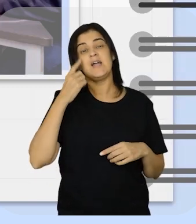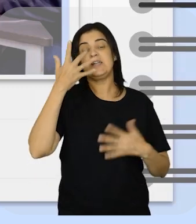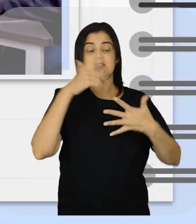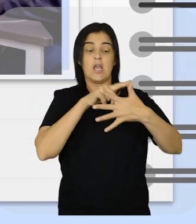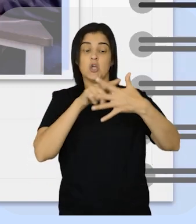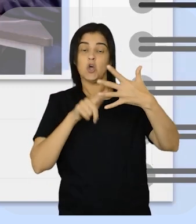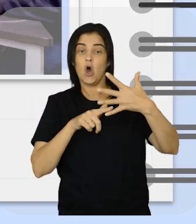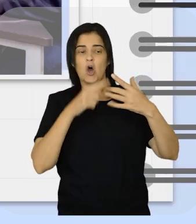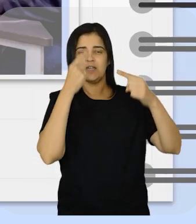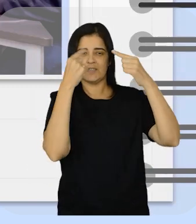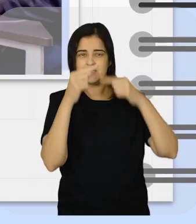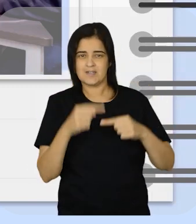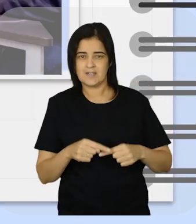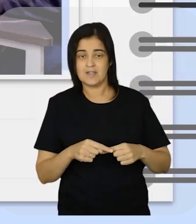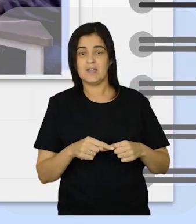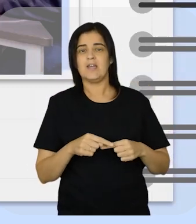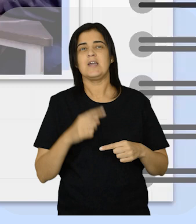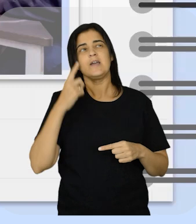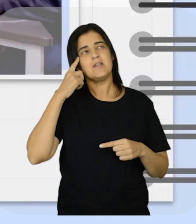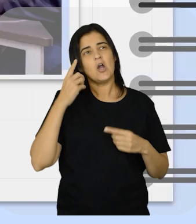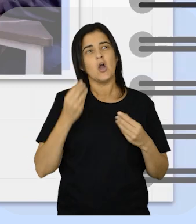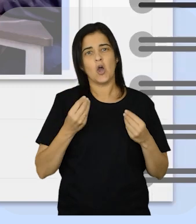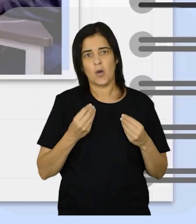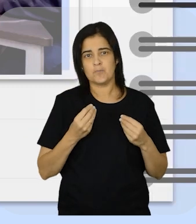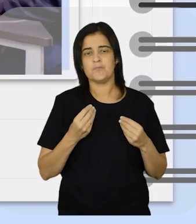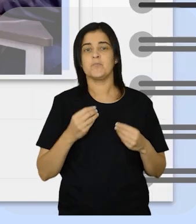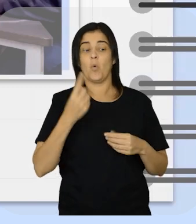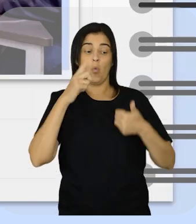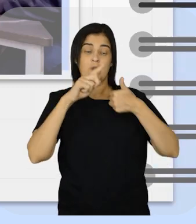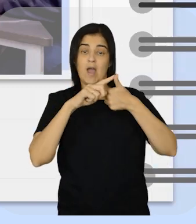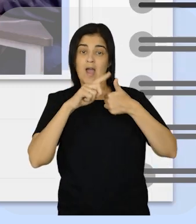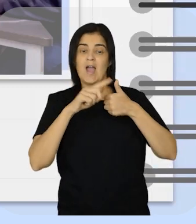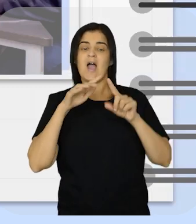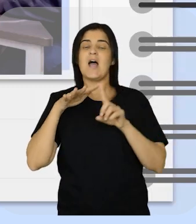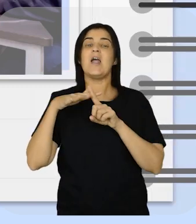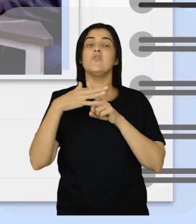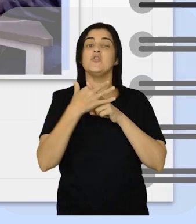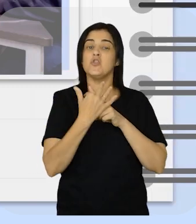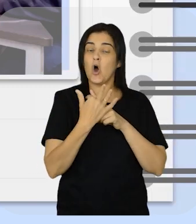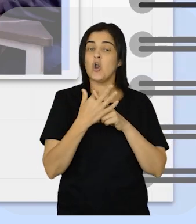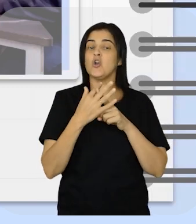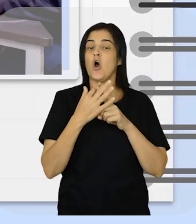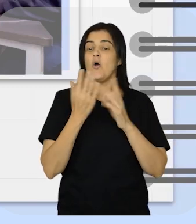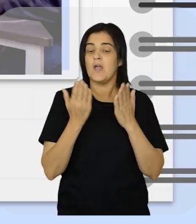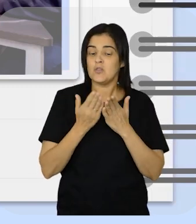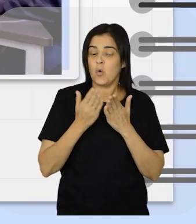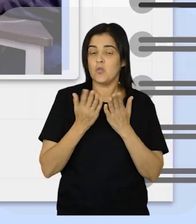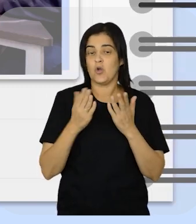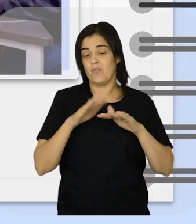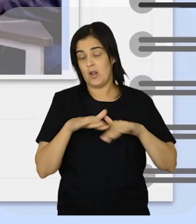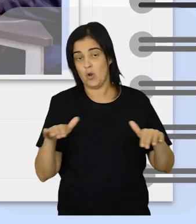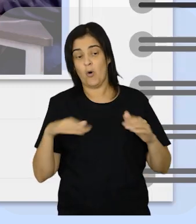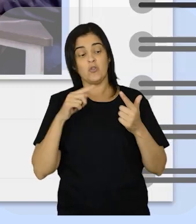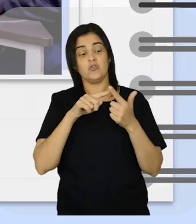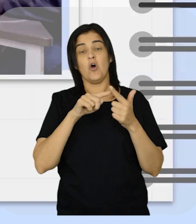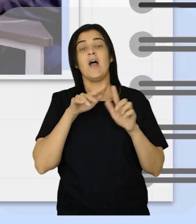5 grandes variables que voy a estar navegando. Una de las variables es el entorno académico del alumno, el otro es el